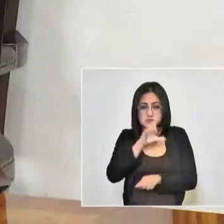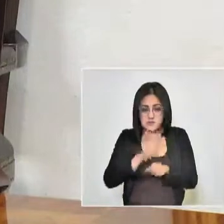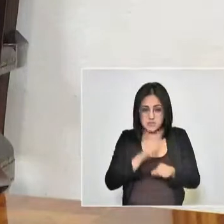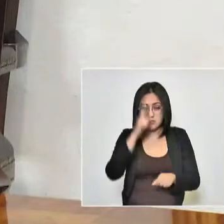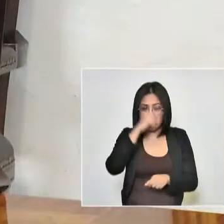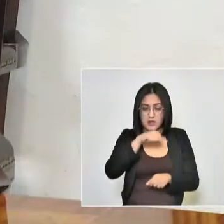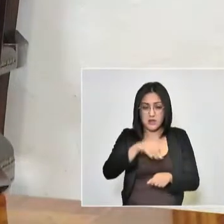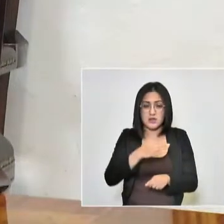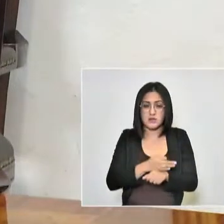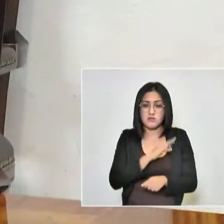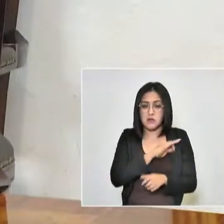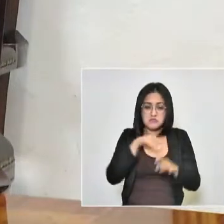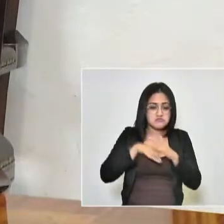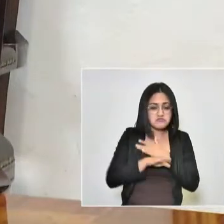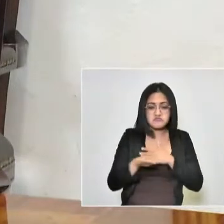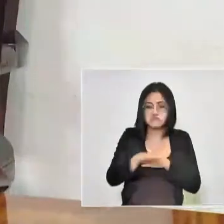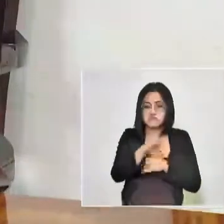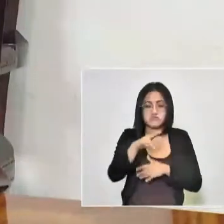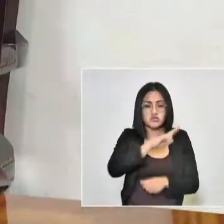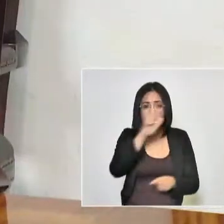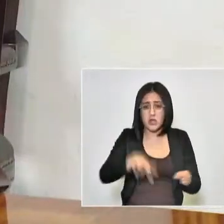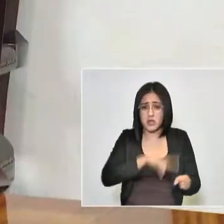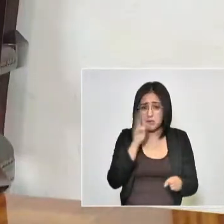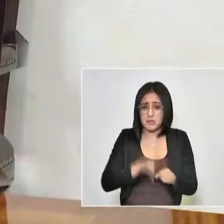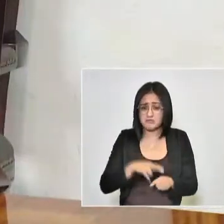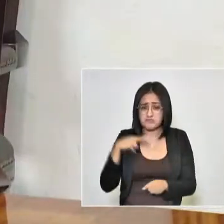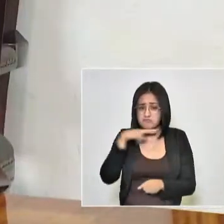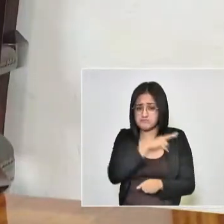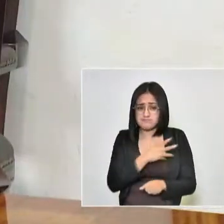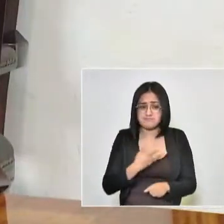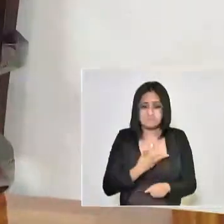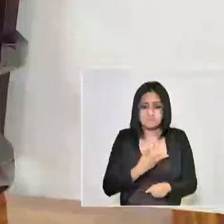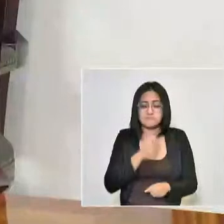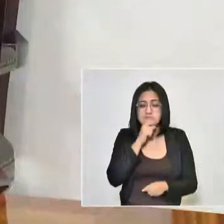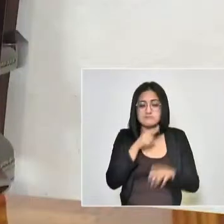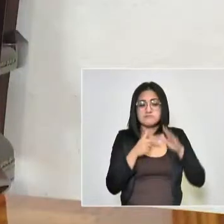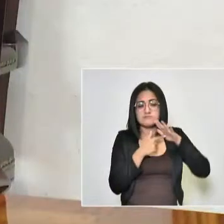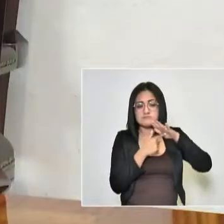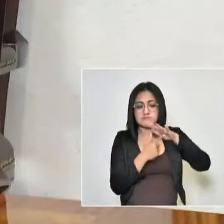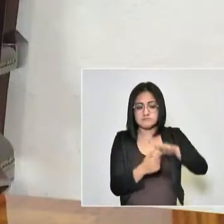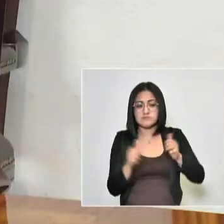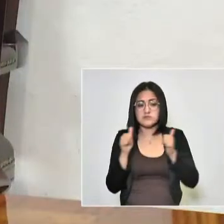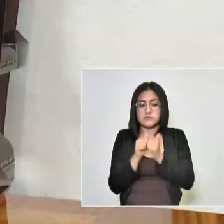capaces de internarse en cualquier terreno y, desde luego, el helicóptero